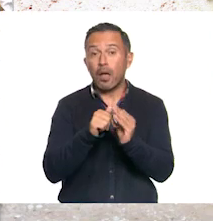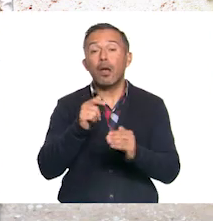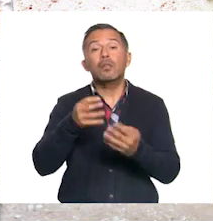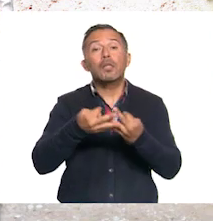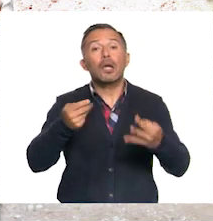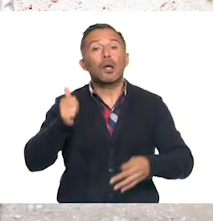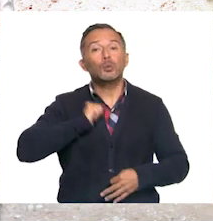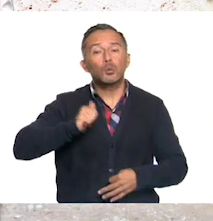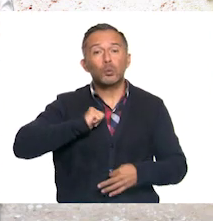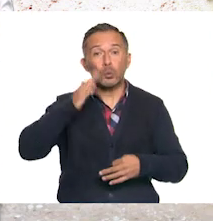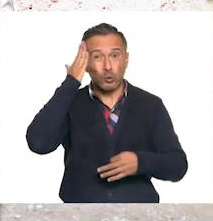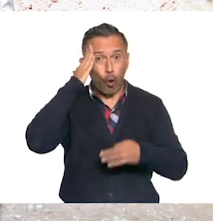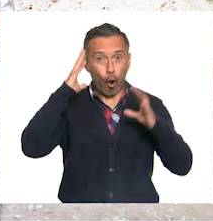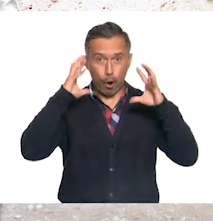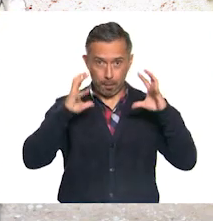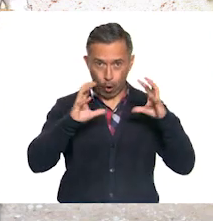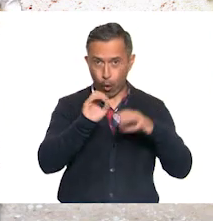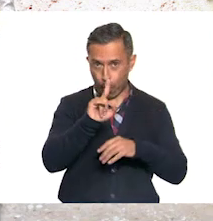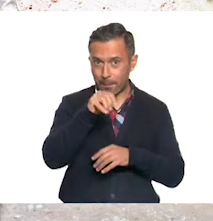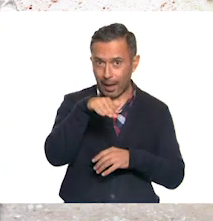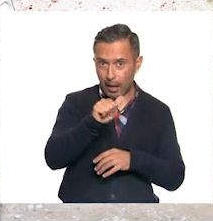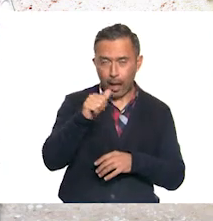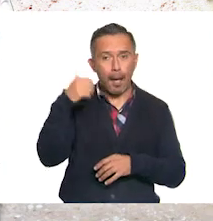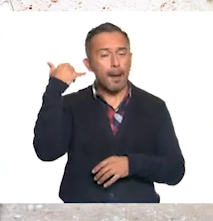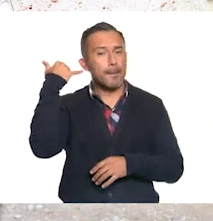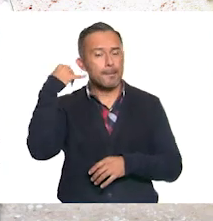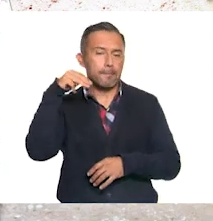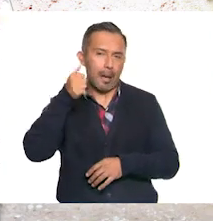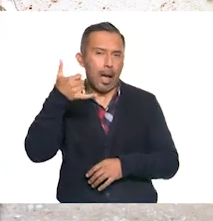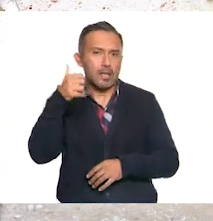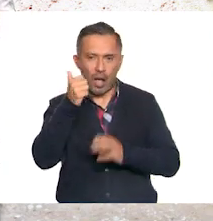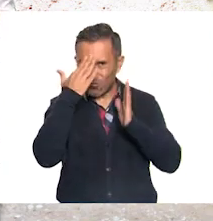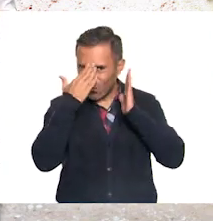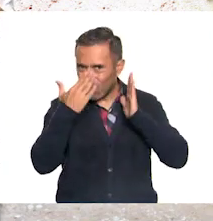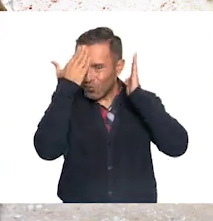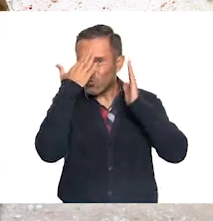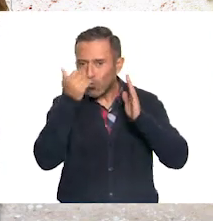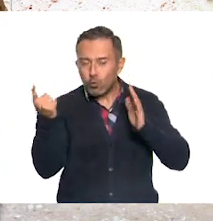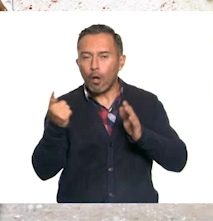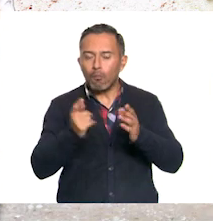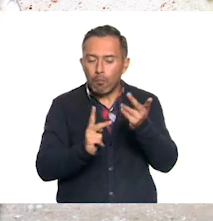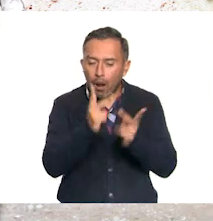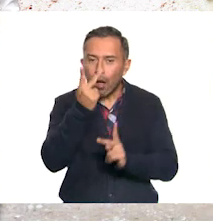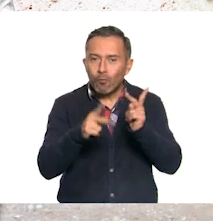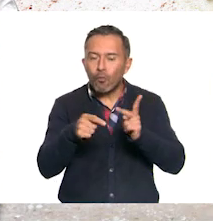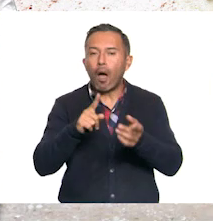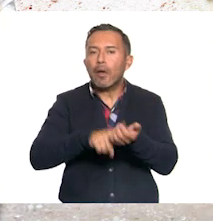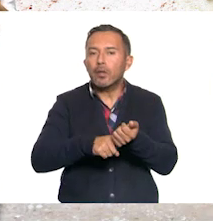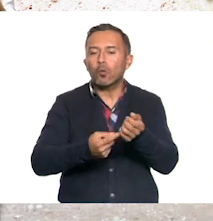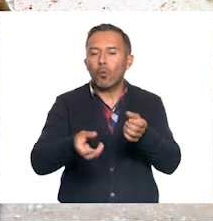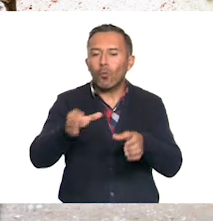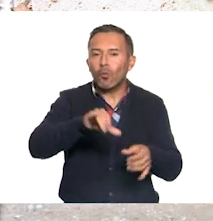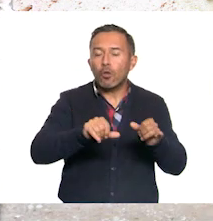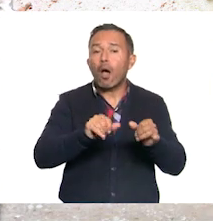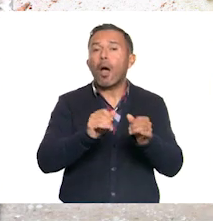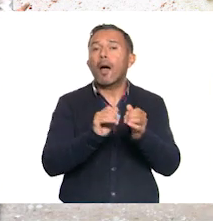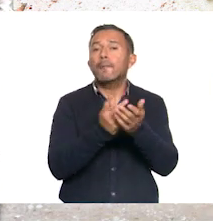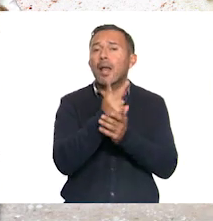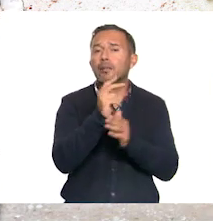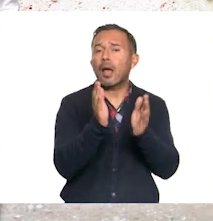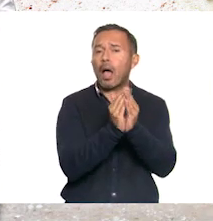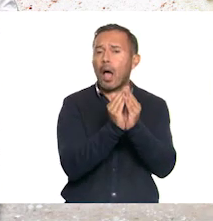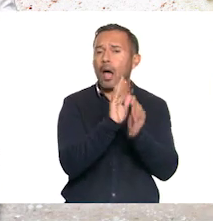la domesticación de esta planta y la utilizaron en bebidas, mezclando los granos de cacao con agua y